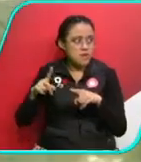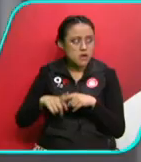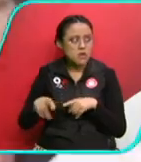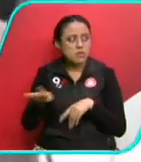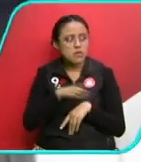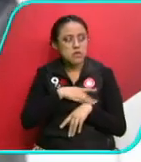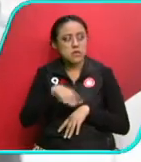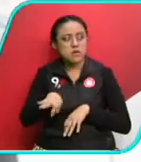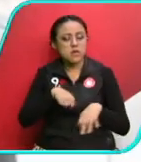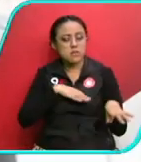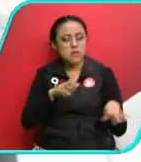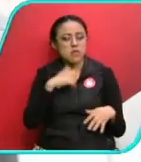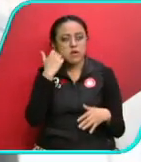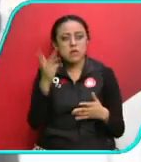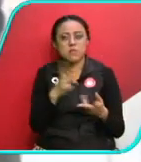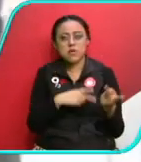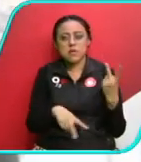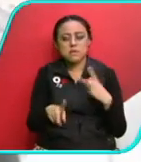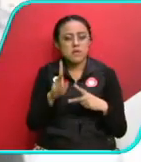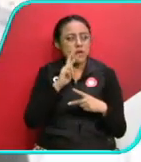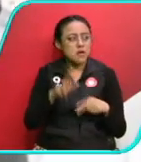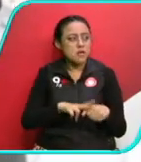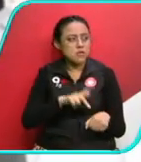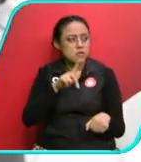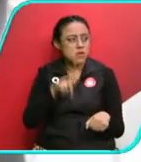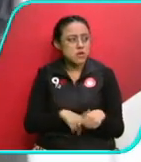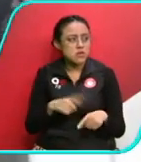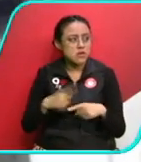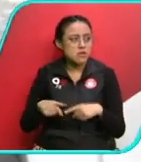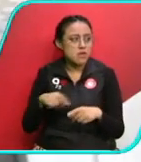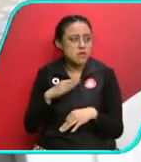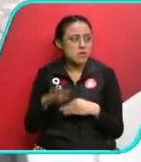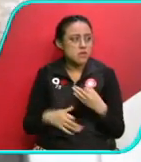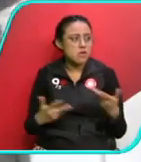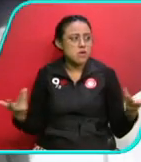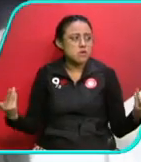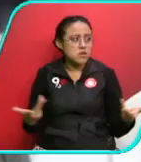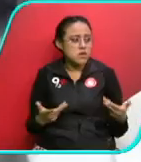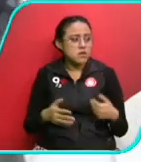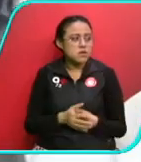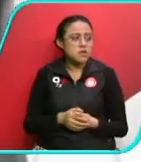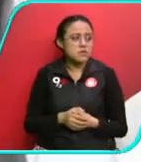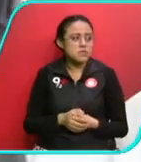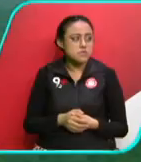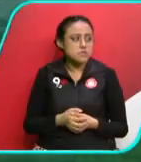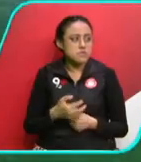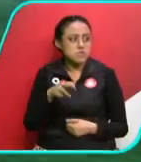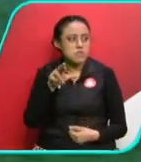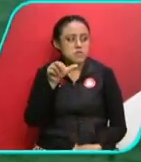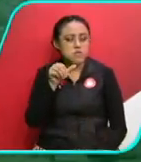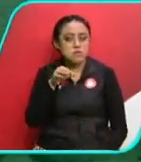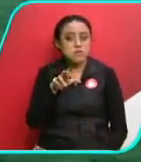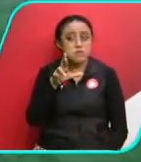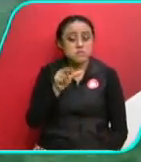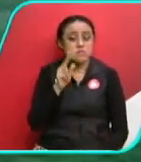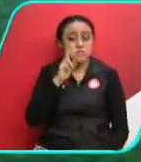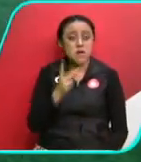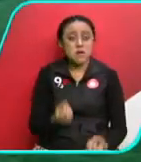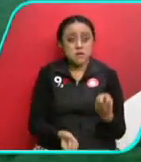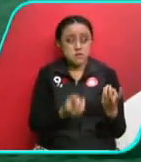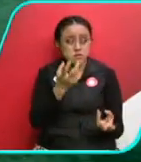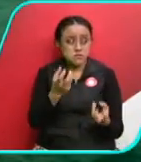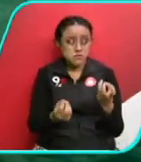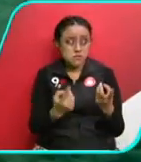labor. Devolverle algo a la madre naturaleza, un poquito de lo mucho que nos ha dado mi querido Ramiro. Derivado de los incendios,